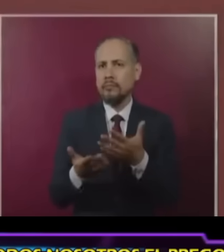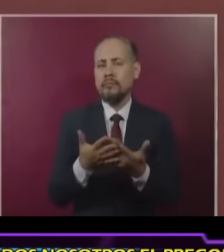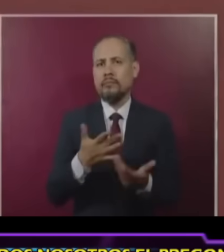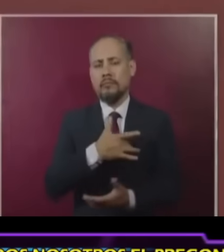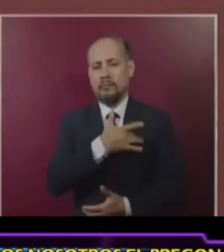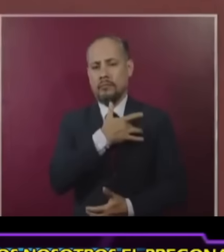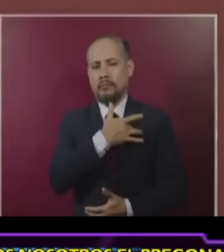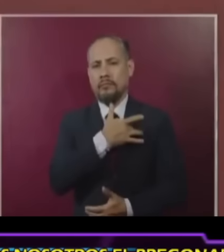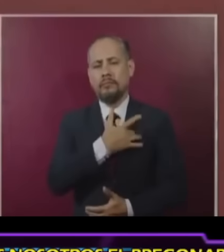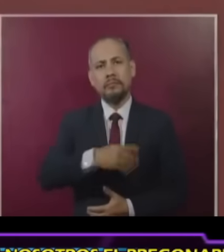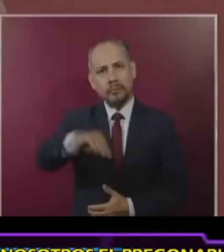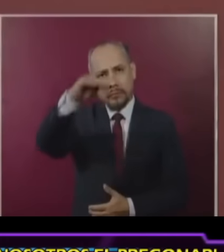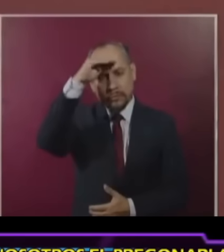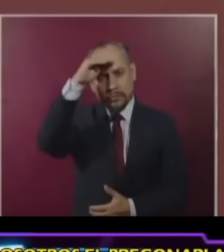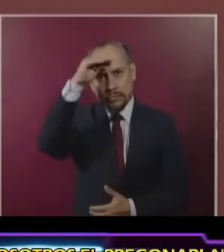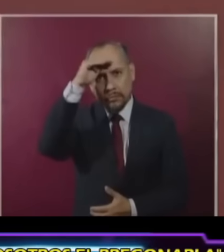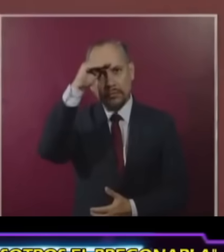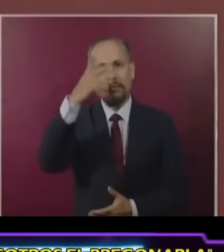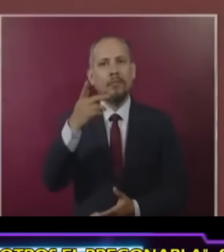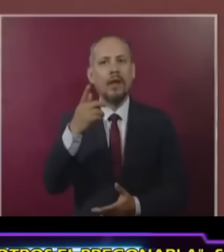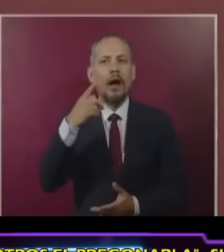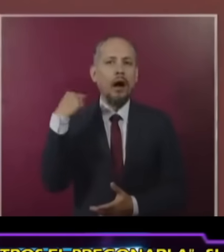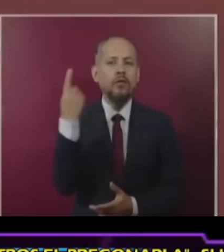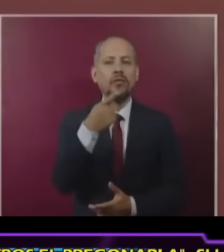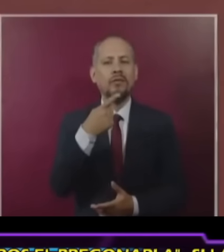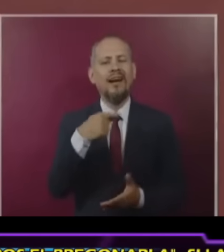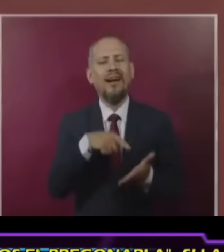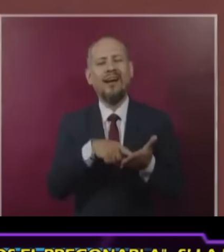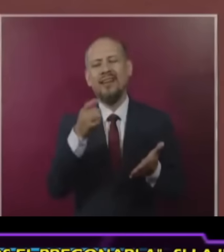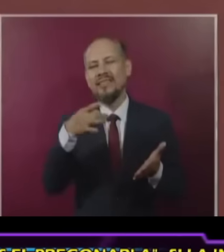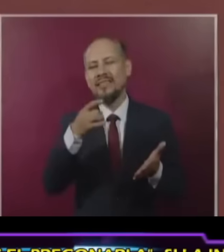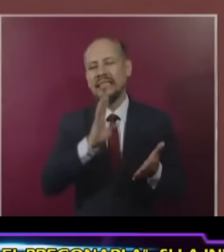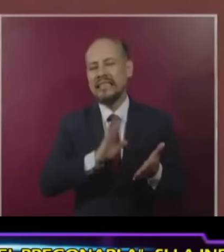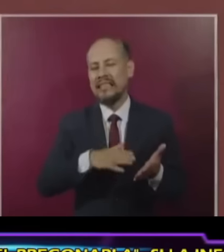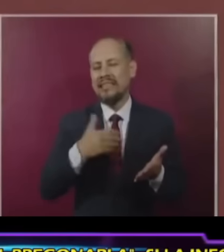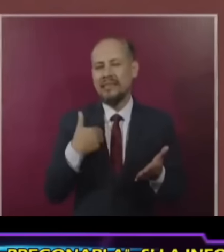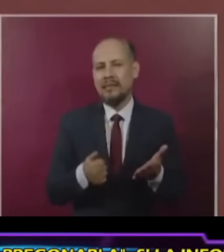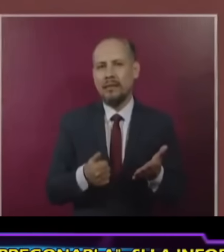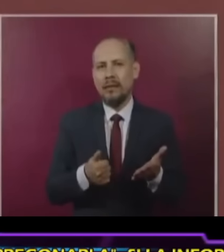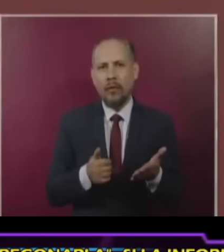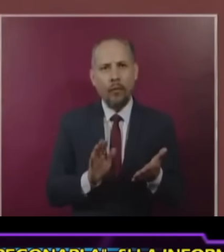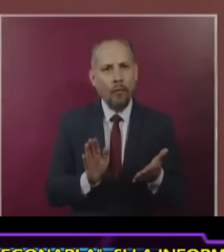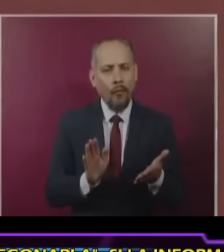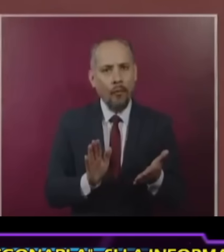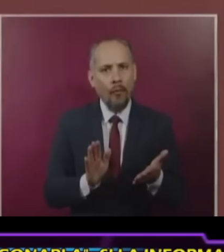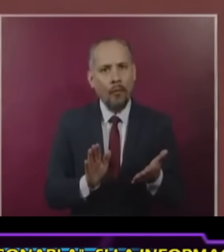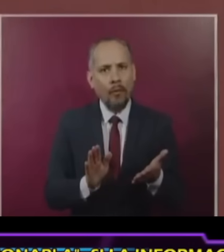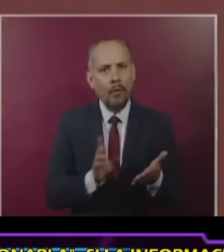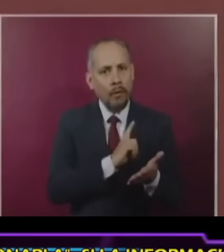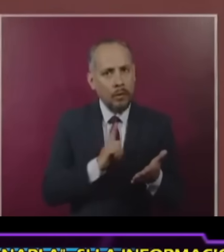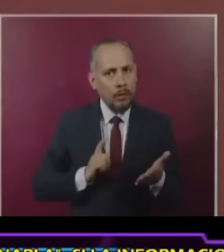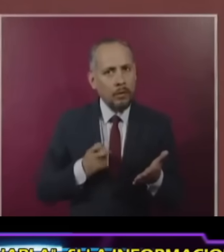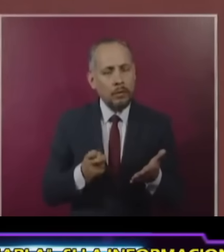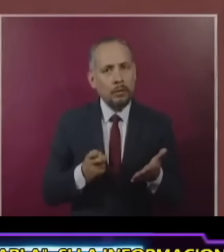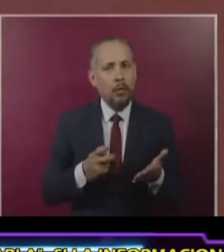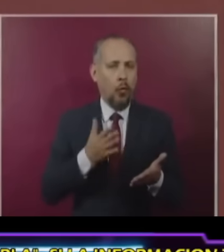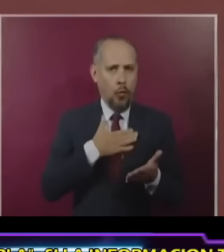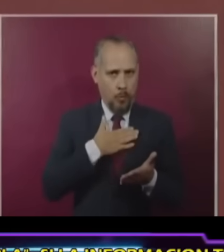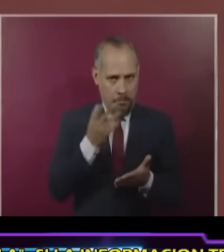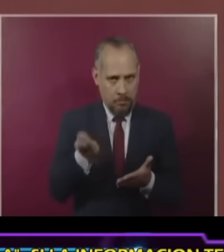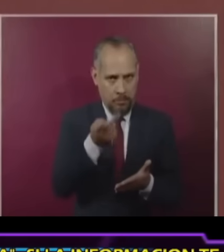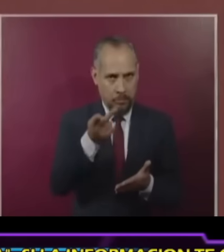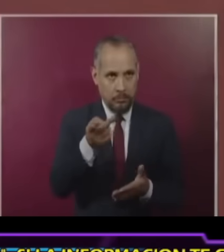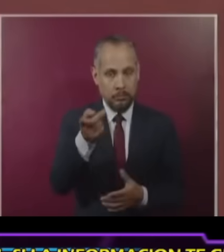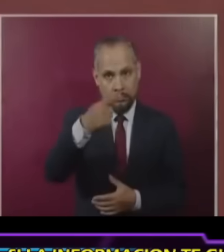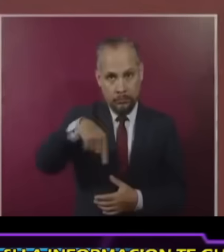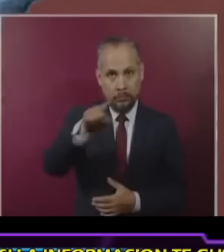concientizar no es decir ya todos lo sabemos ya aquí todo mundo está informado a ver les pregunto